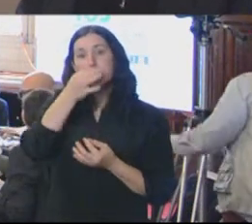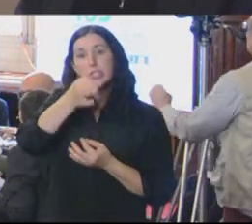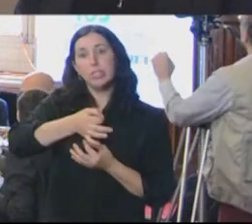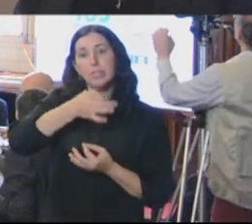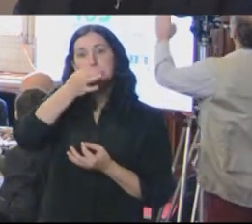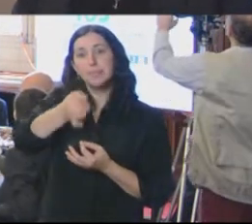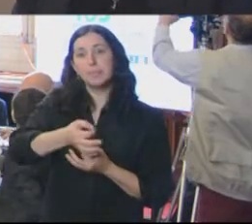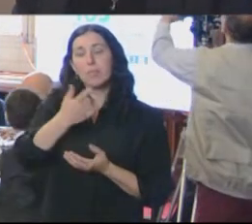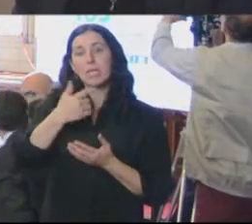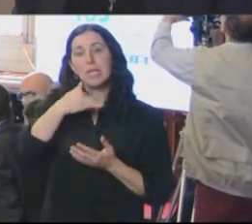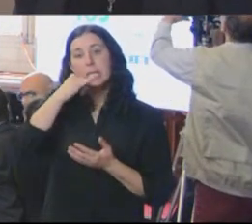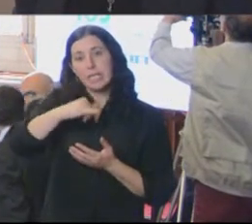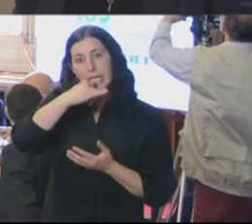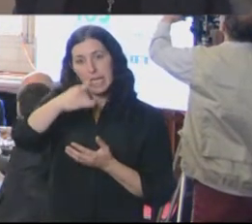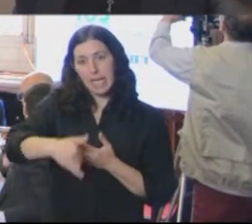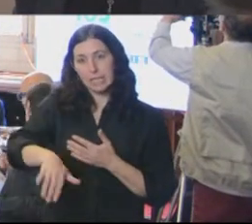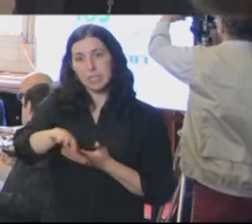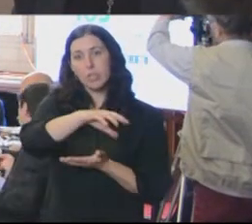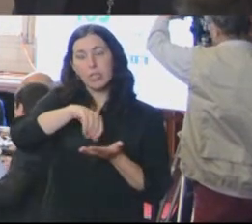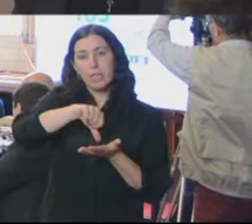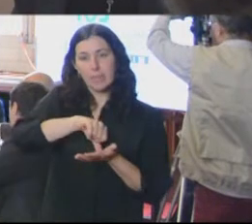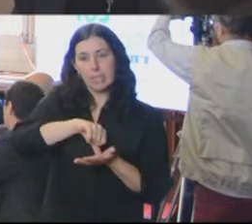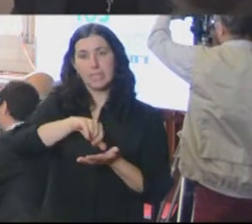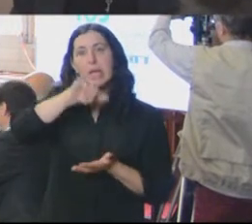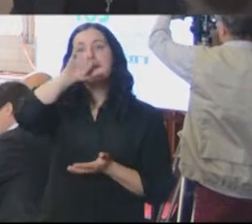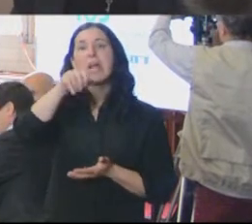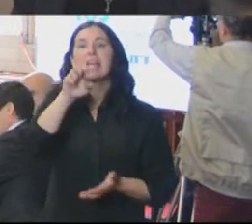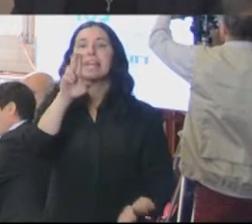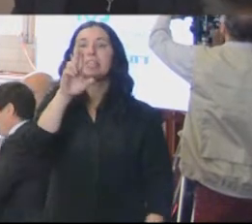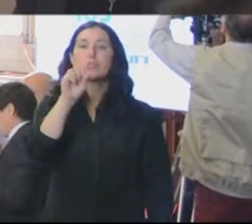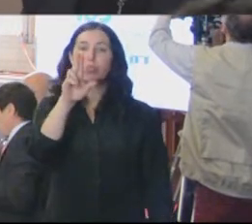del país, el comisionado José de Jesús Orozco.